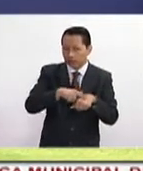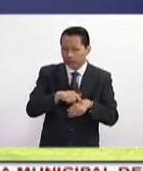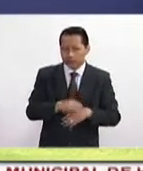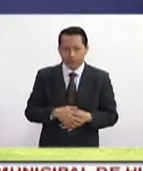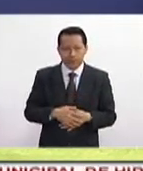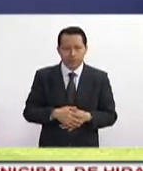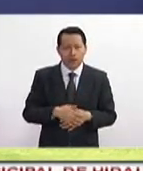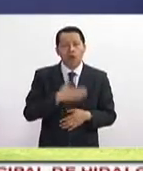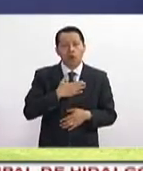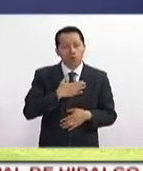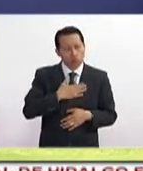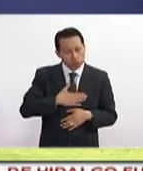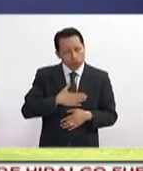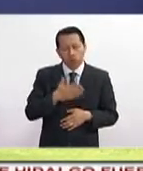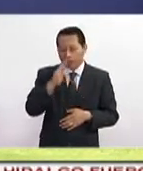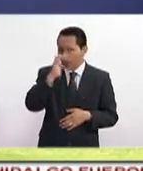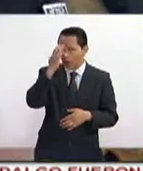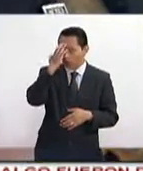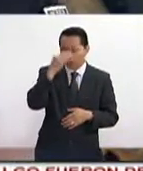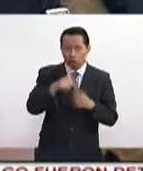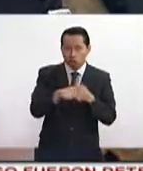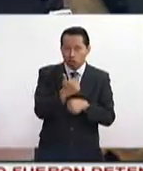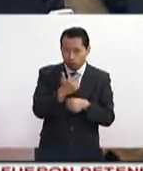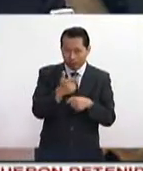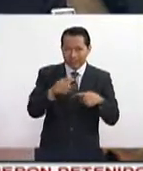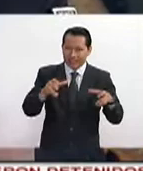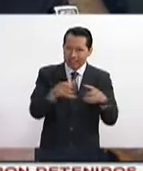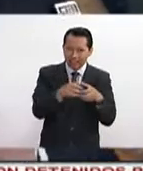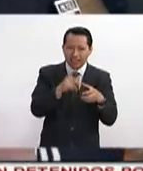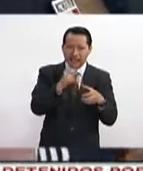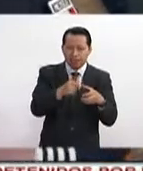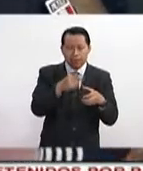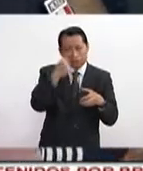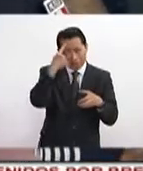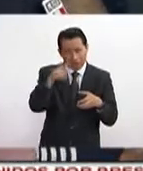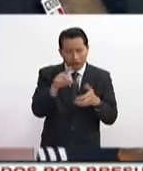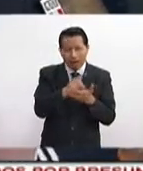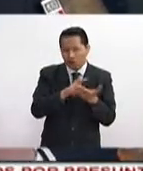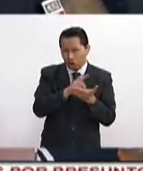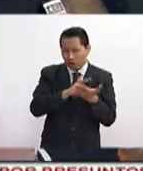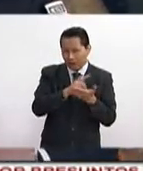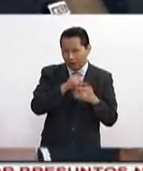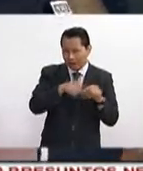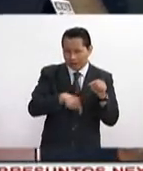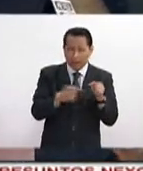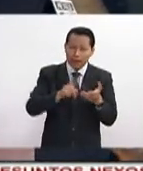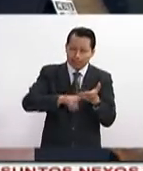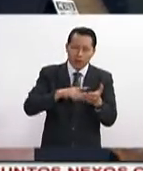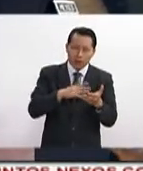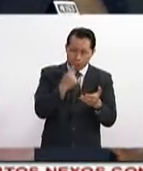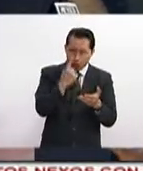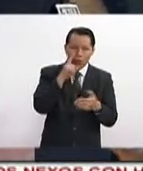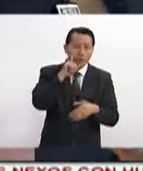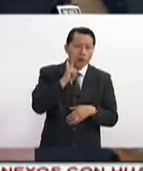reconocimiento a los 12 compañeros de la División Antidrogas, entre ellos una mujer,